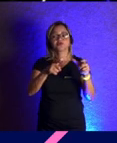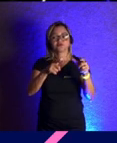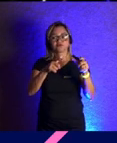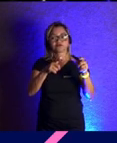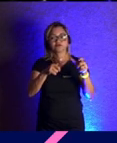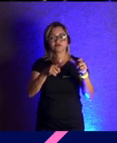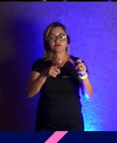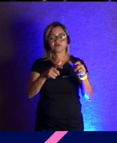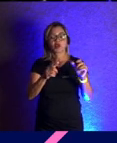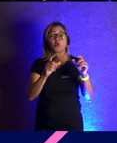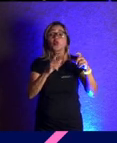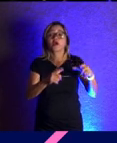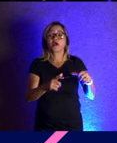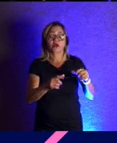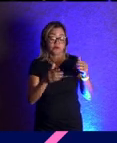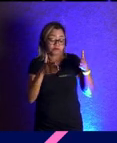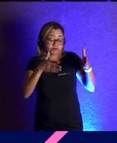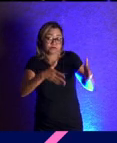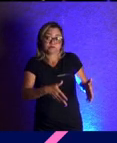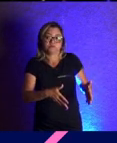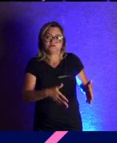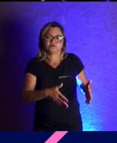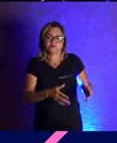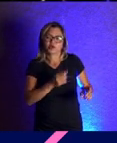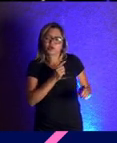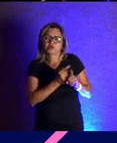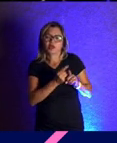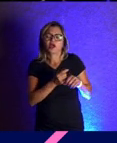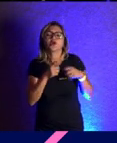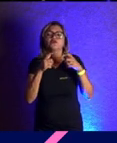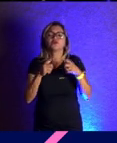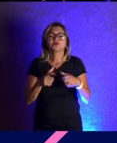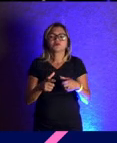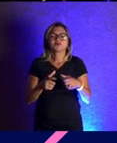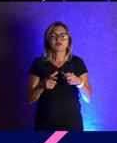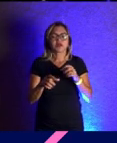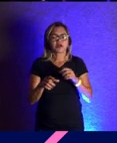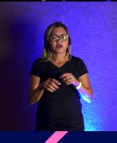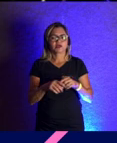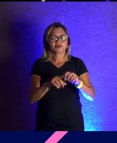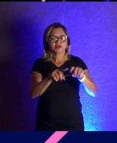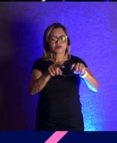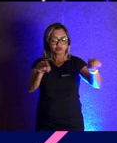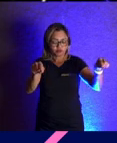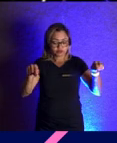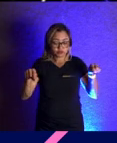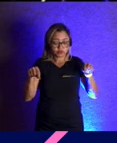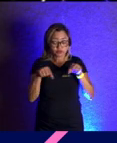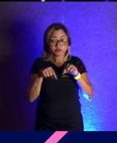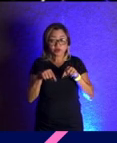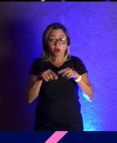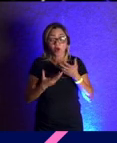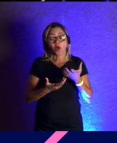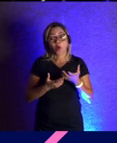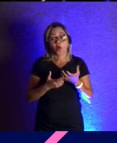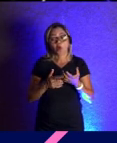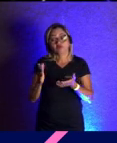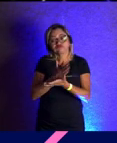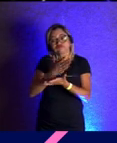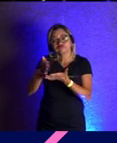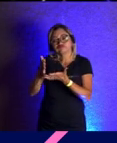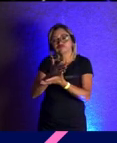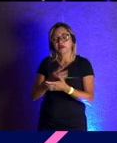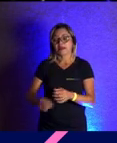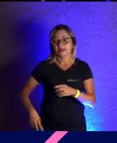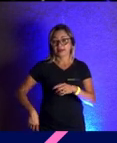menos intentar identificar si están como conglomeradas en ciertas regiones, si no hay como una dispersión aleatoria. La segunda capa